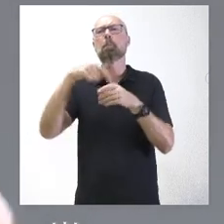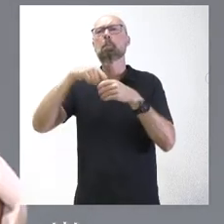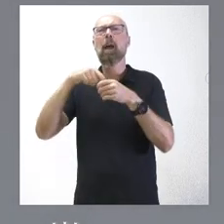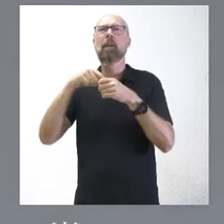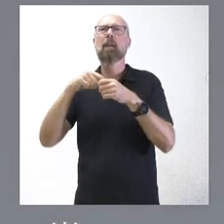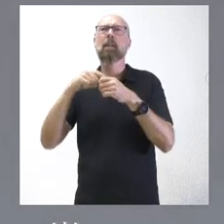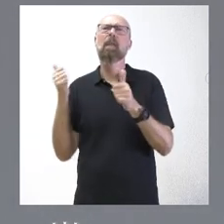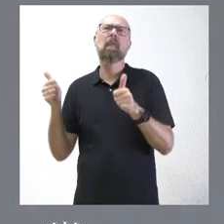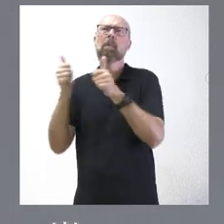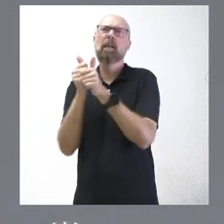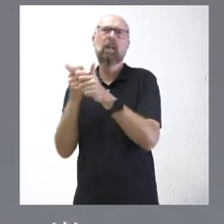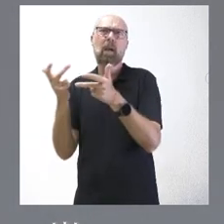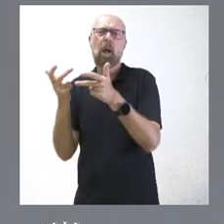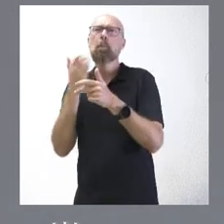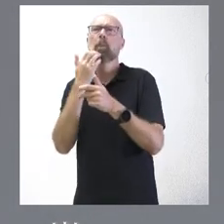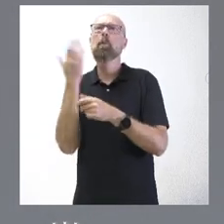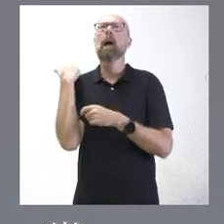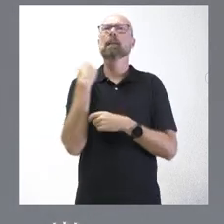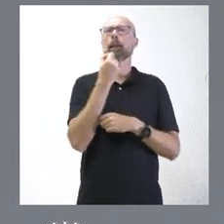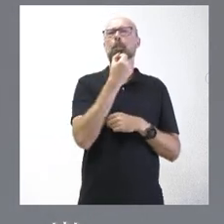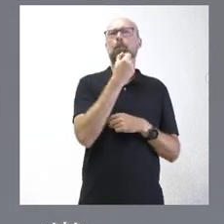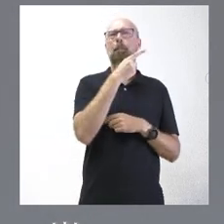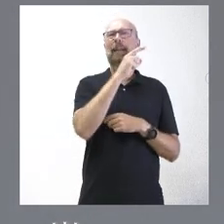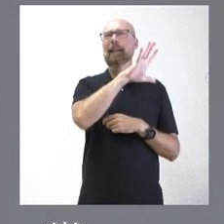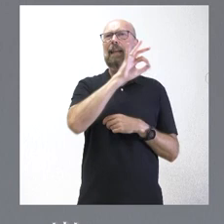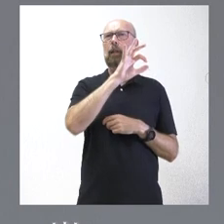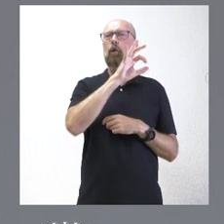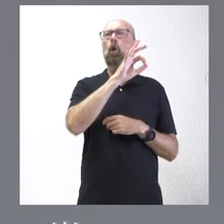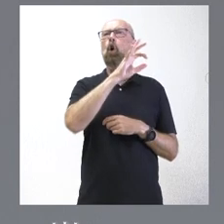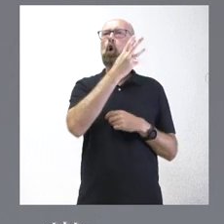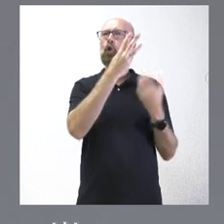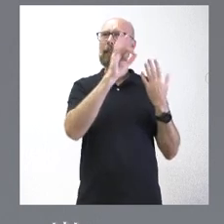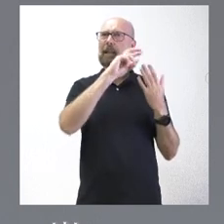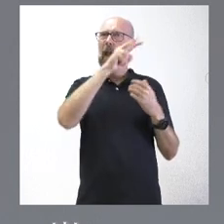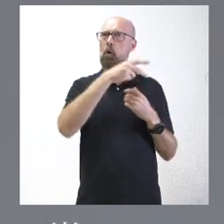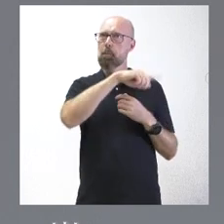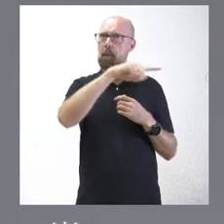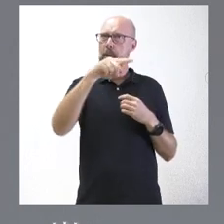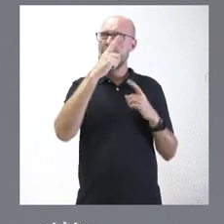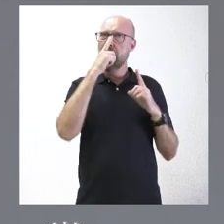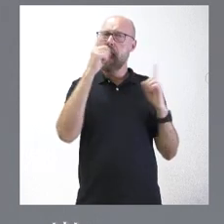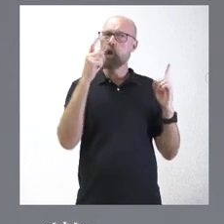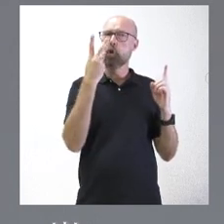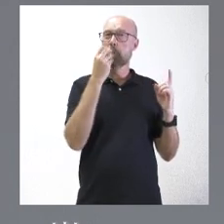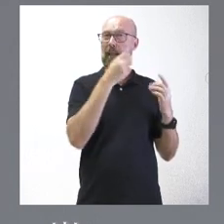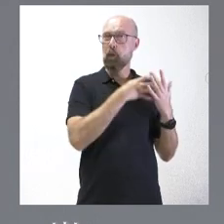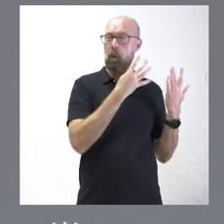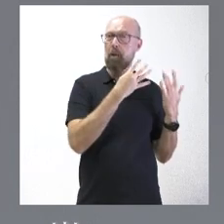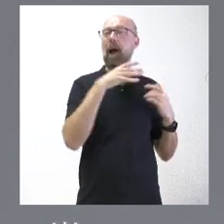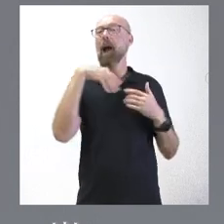que han pasado de 1580 euros al mes en el año 2019 a prácticamente